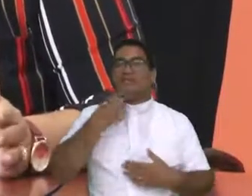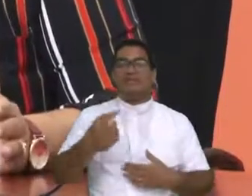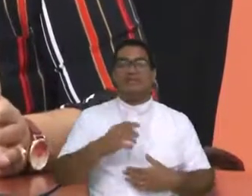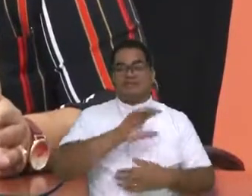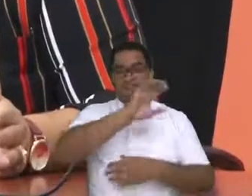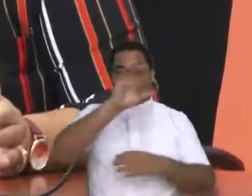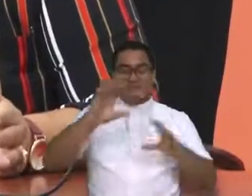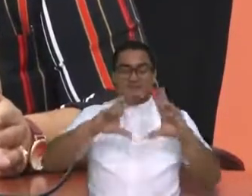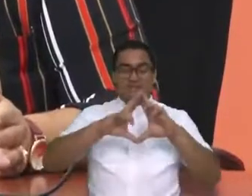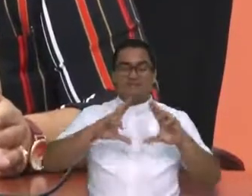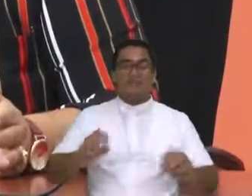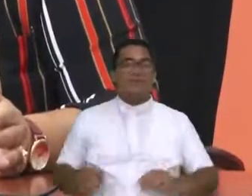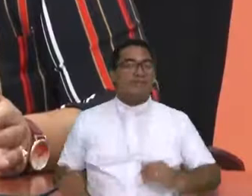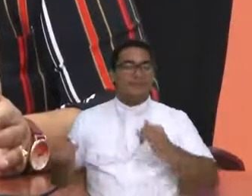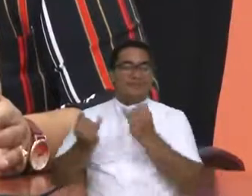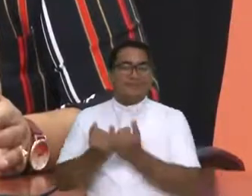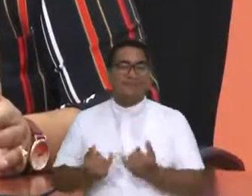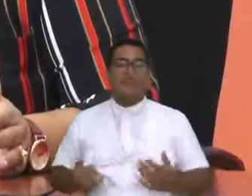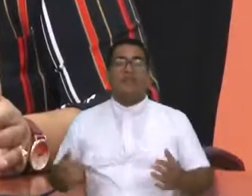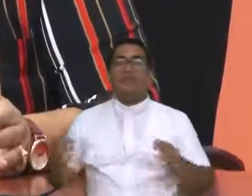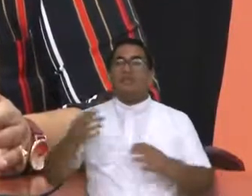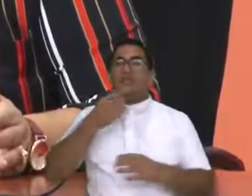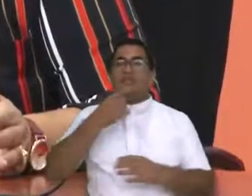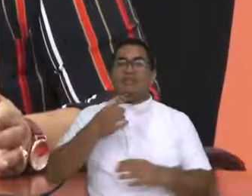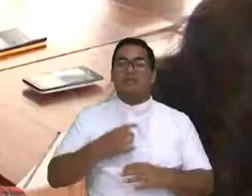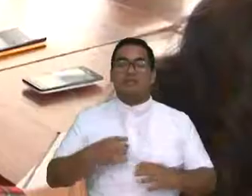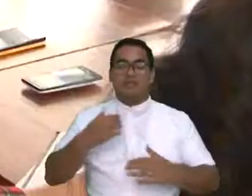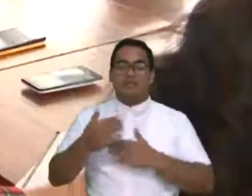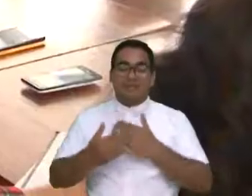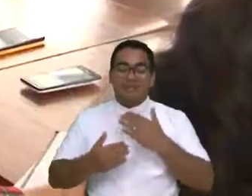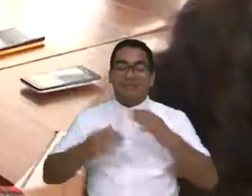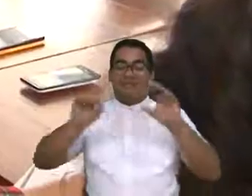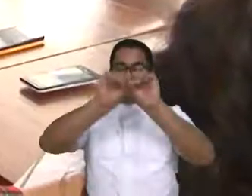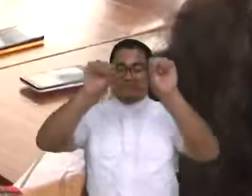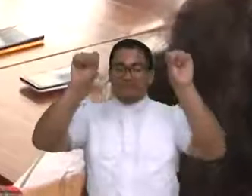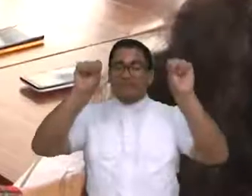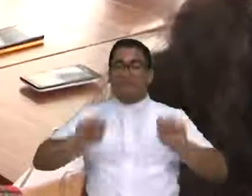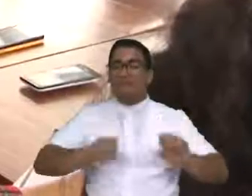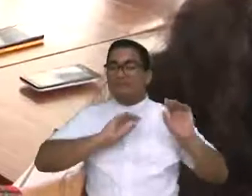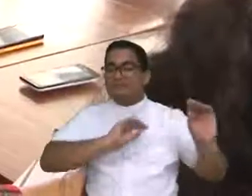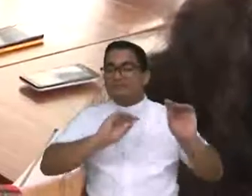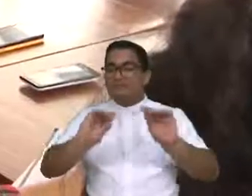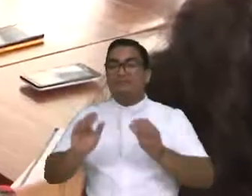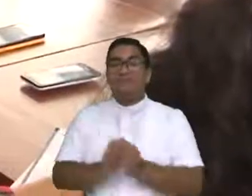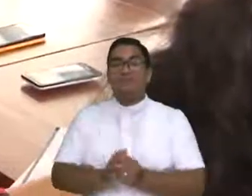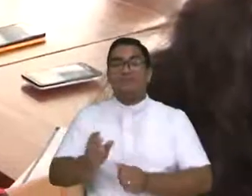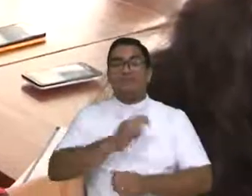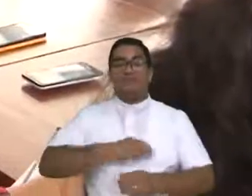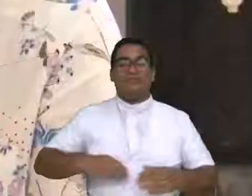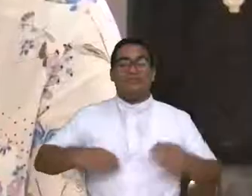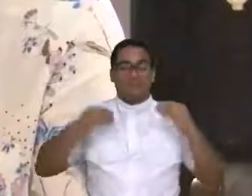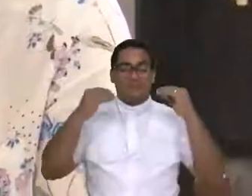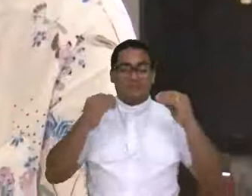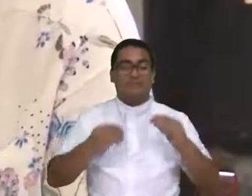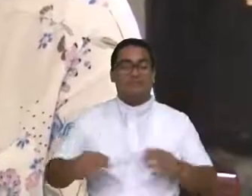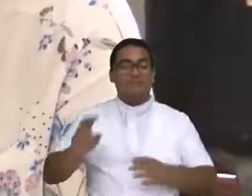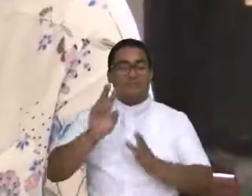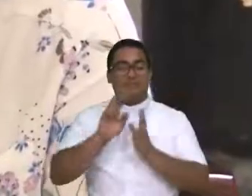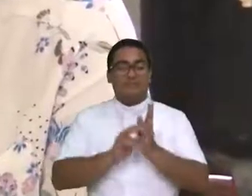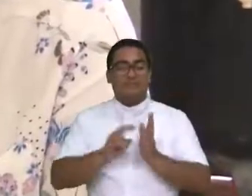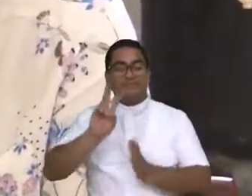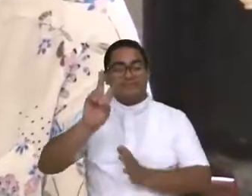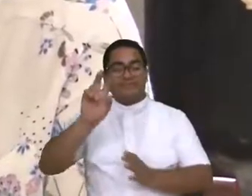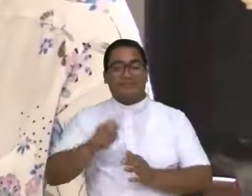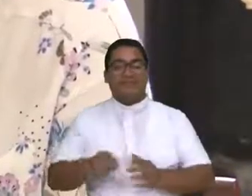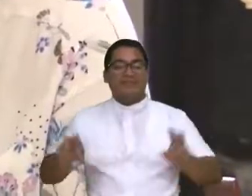móviles. A la par, tenemos procesos de formación. Para este 2020, el Ministerio de Educación capacitará y reforzará